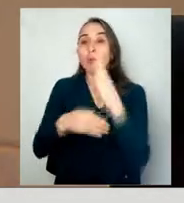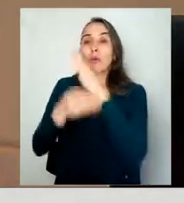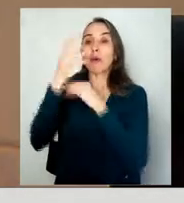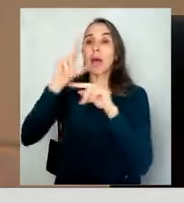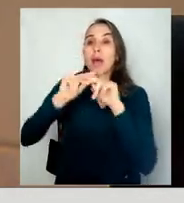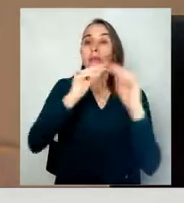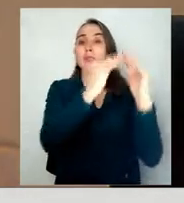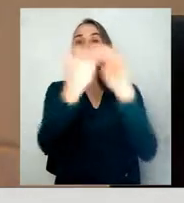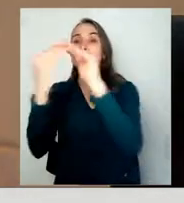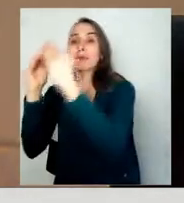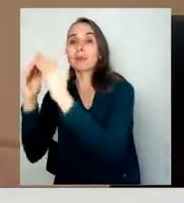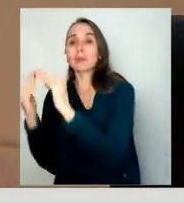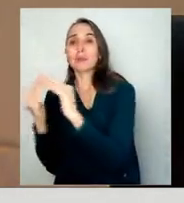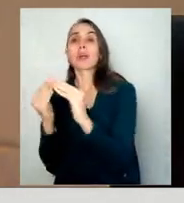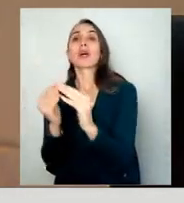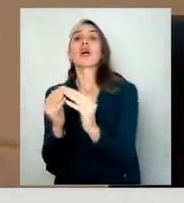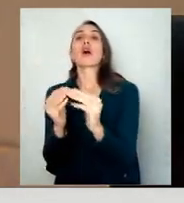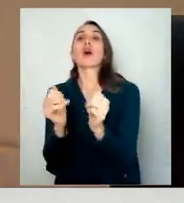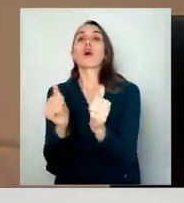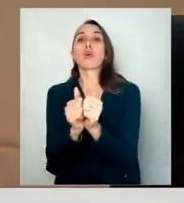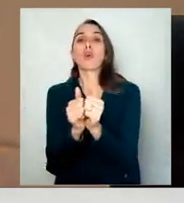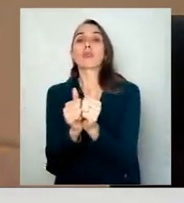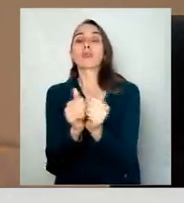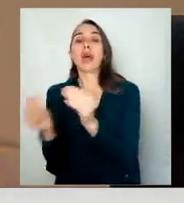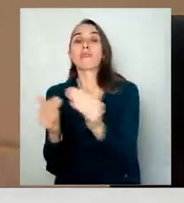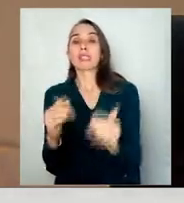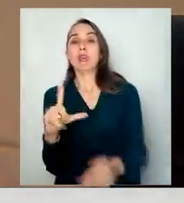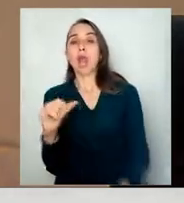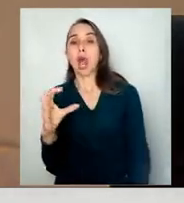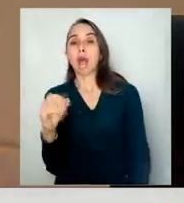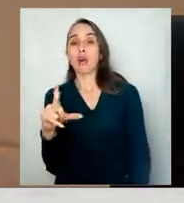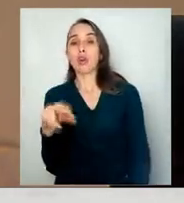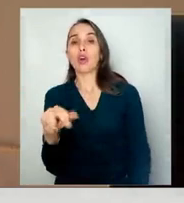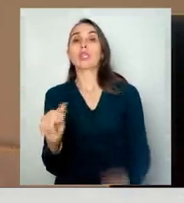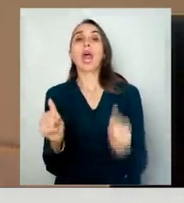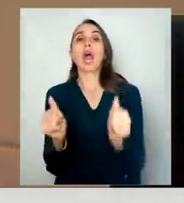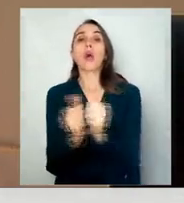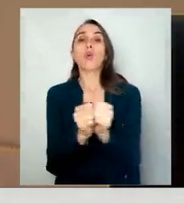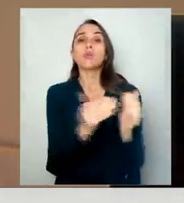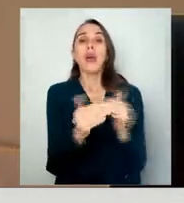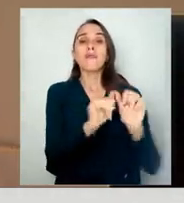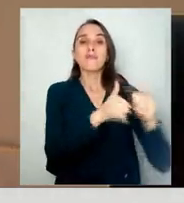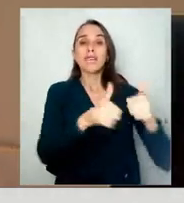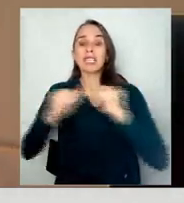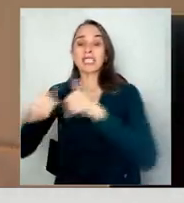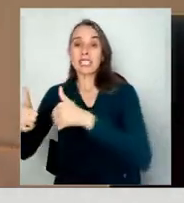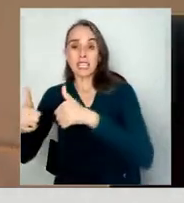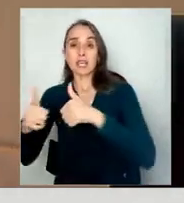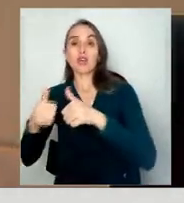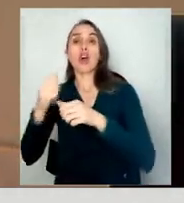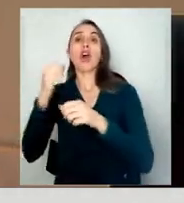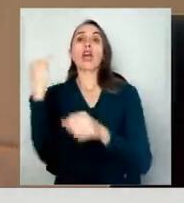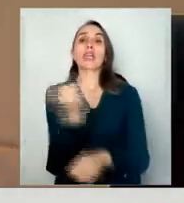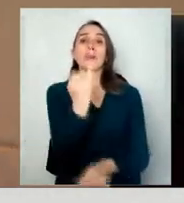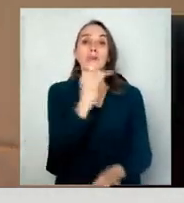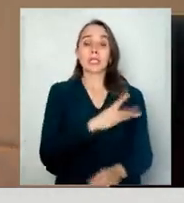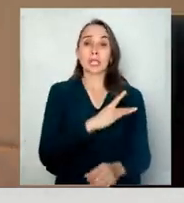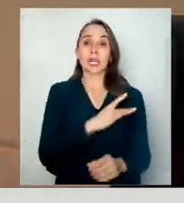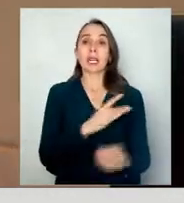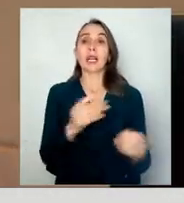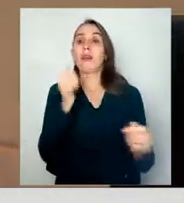vecinos la colonia y la junta de vecinos Independencia y chile los cuales falta de poda